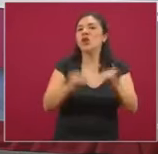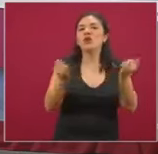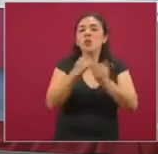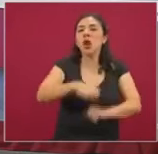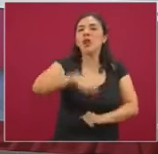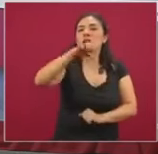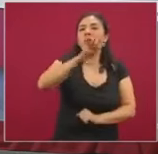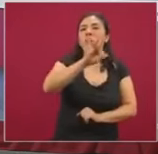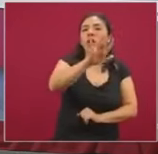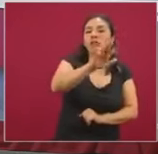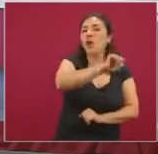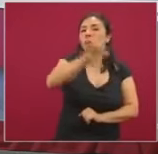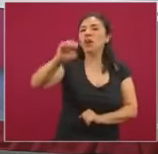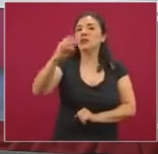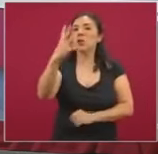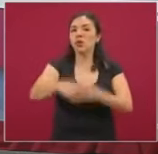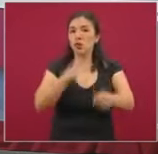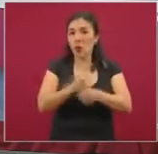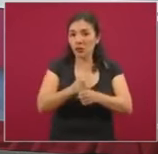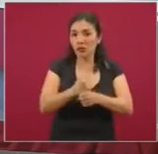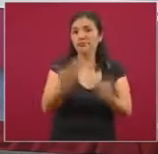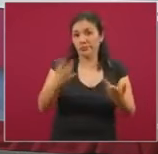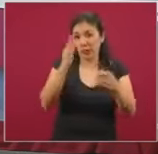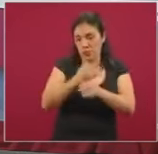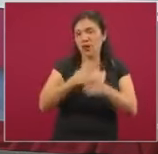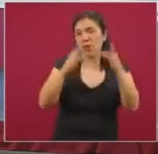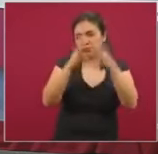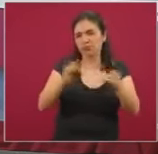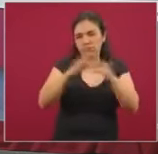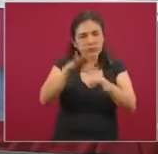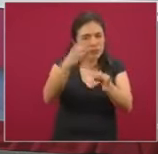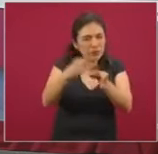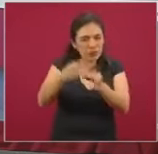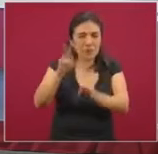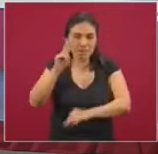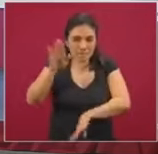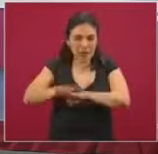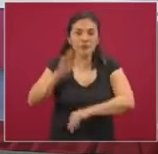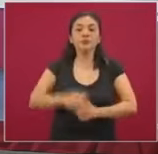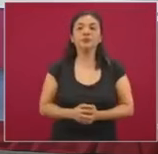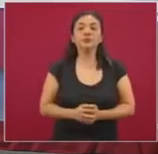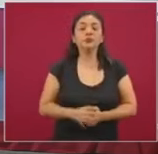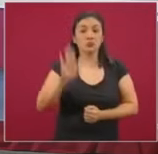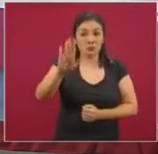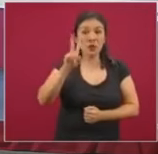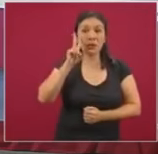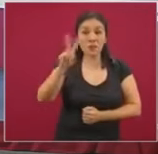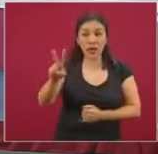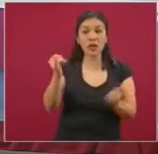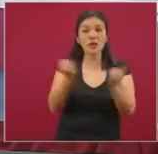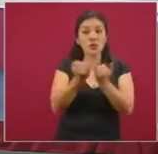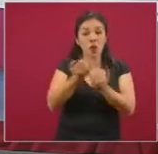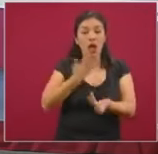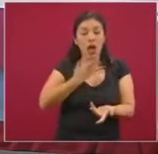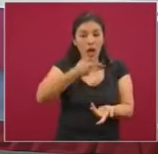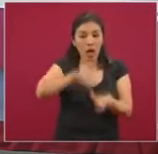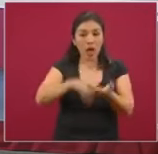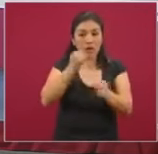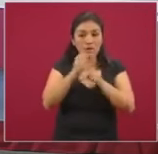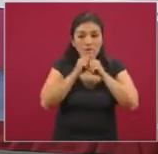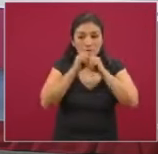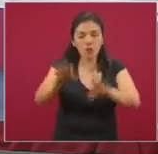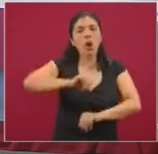45-64 años, y ahora les voy a dar las estimaciones puntuales. La siguiente. Y también van a encontrar en el informe una cosa que también